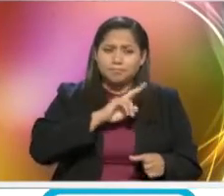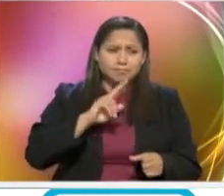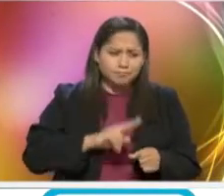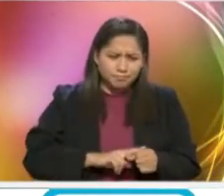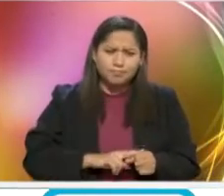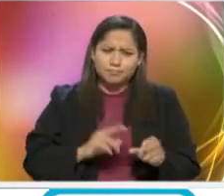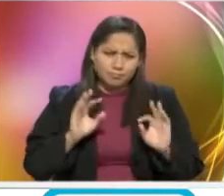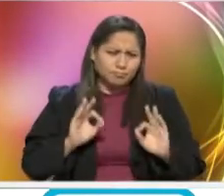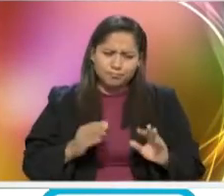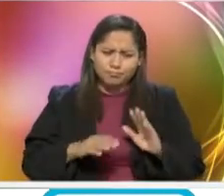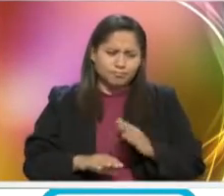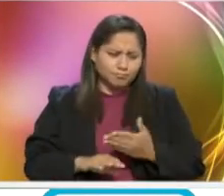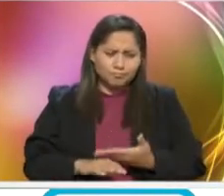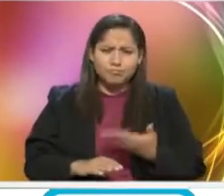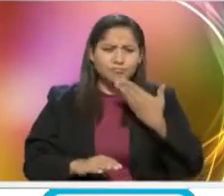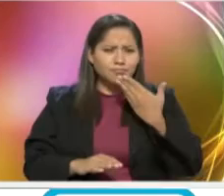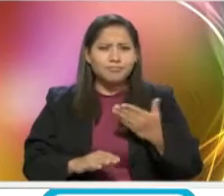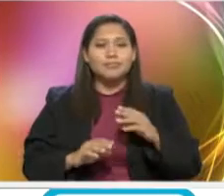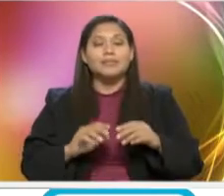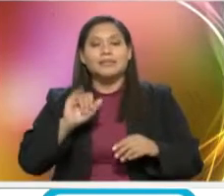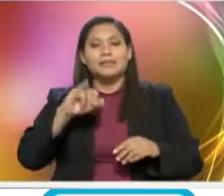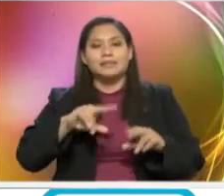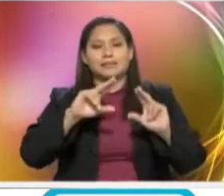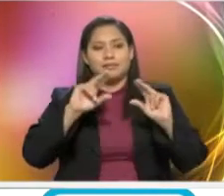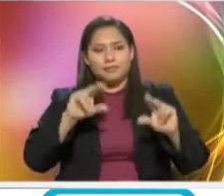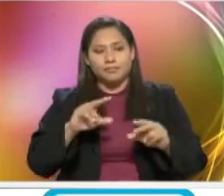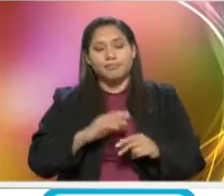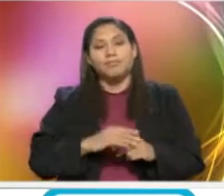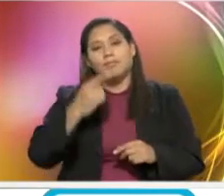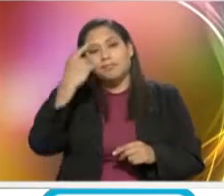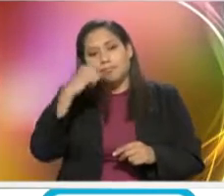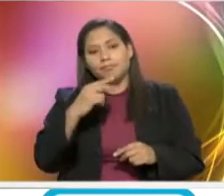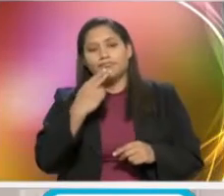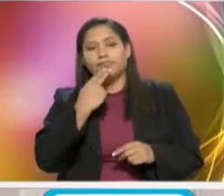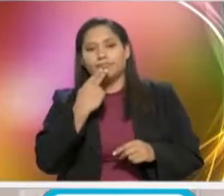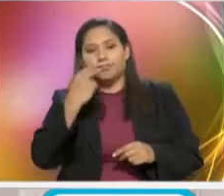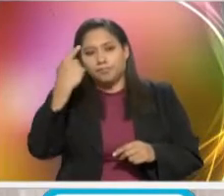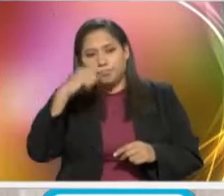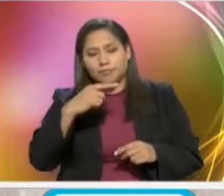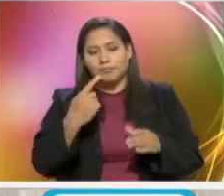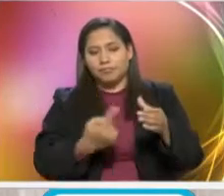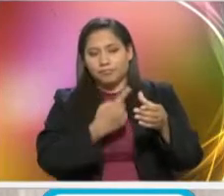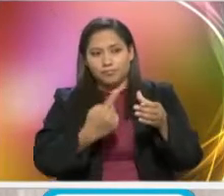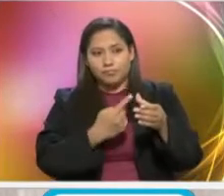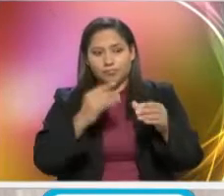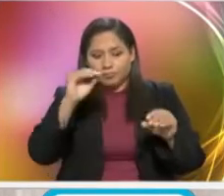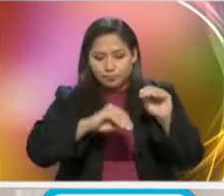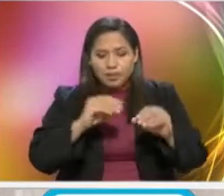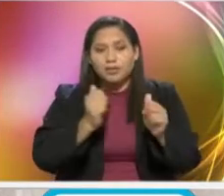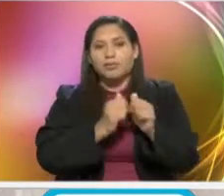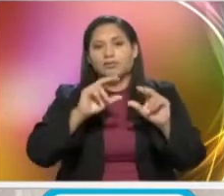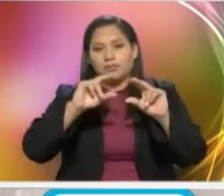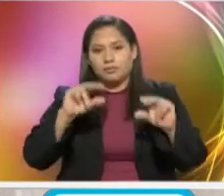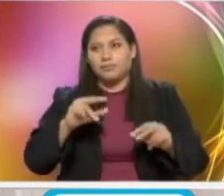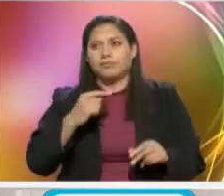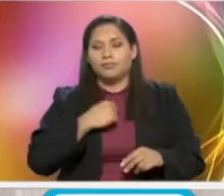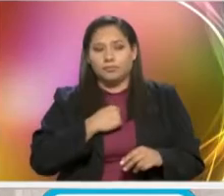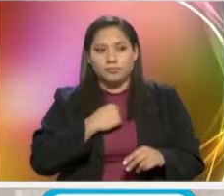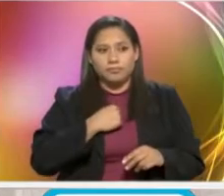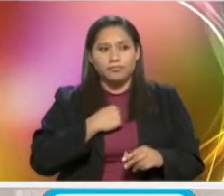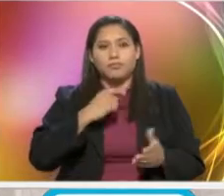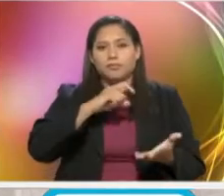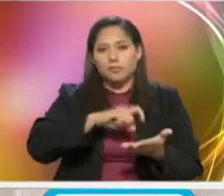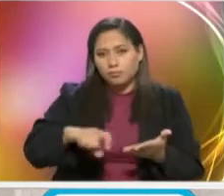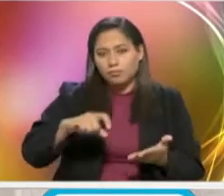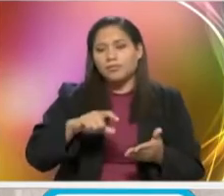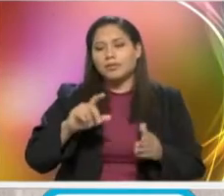perfecto, está muy bien, bueno, sin congelar. Y para hacer el mousse, lo mezclaríamos con el hielo. Yo lo que hice fue comprar, hay unos que